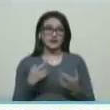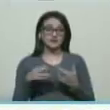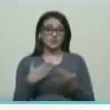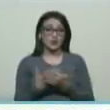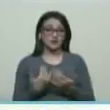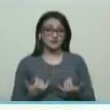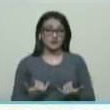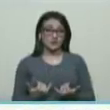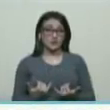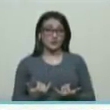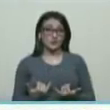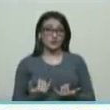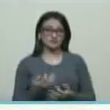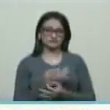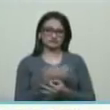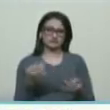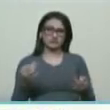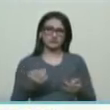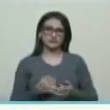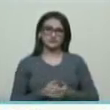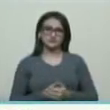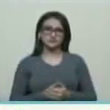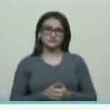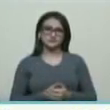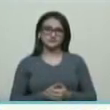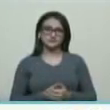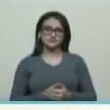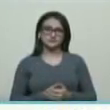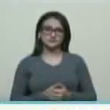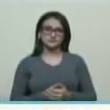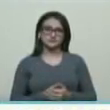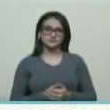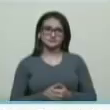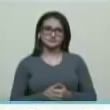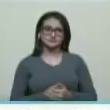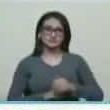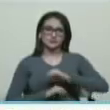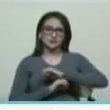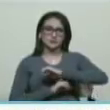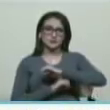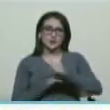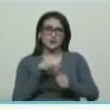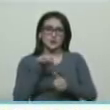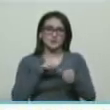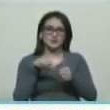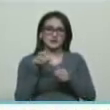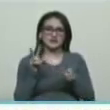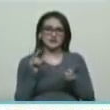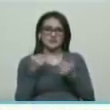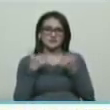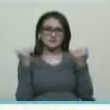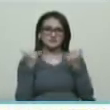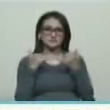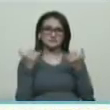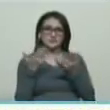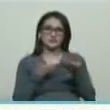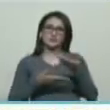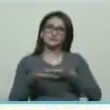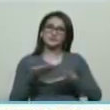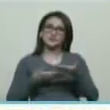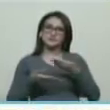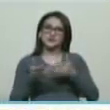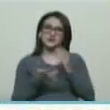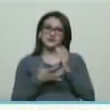ha sido una relación extraordinaria, fundamentada sobre la base de la cooperación en el campo energético, comercial